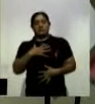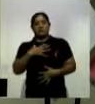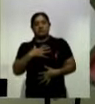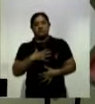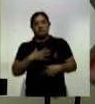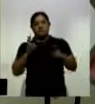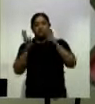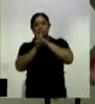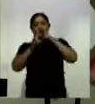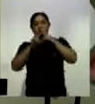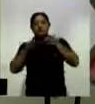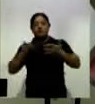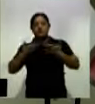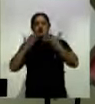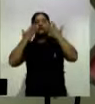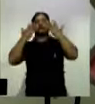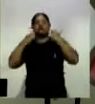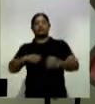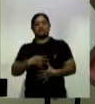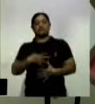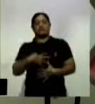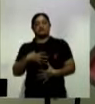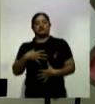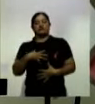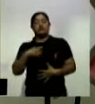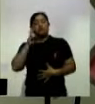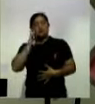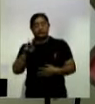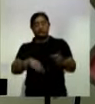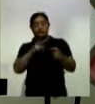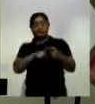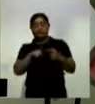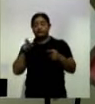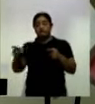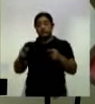el análisis clínico de cada uno de los casos, si es portador COVID